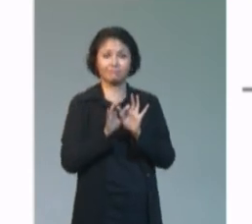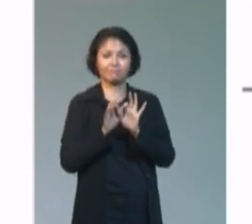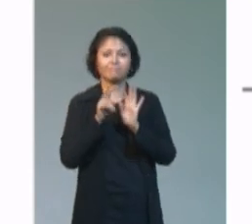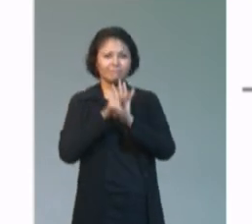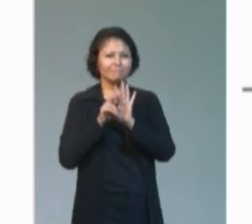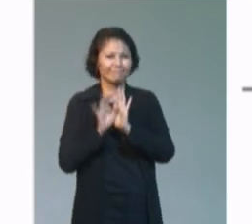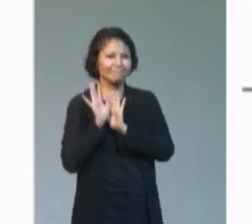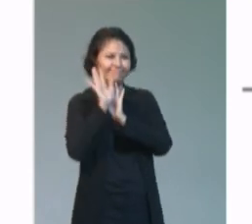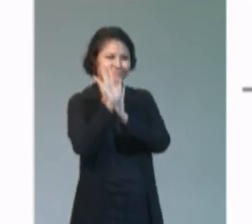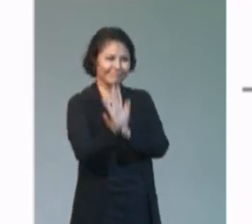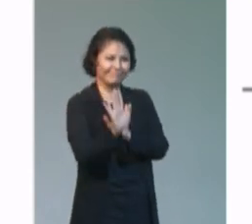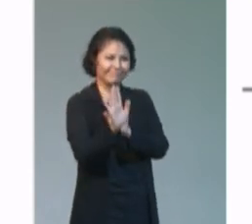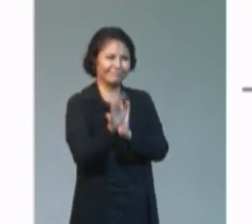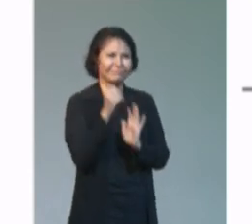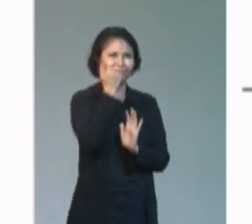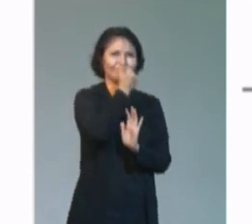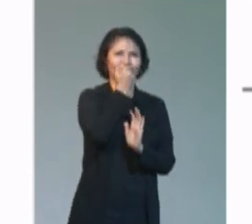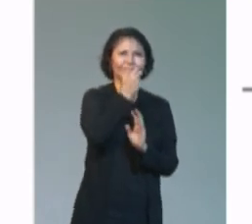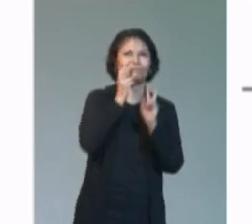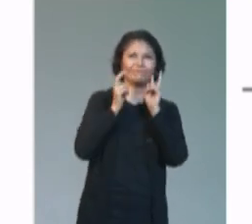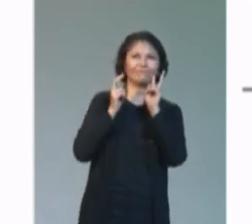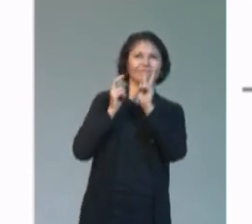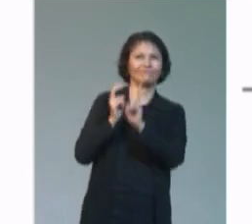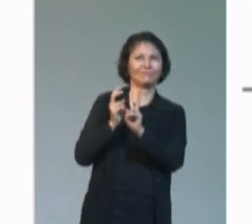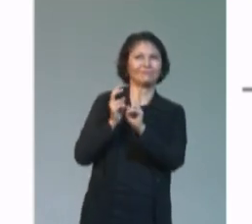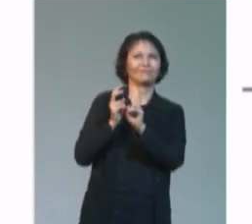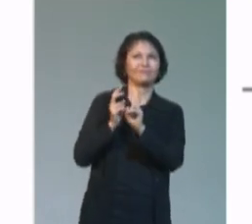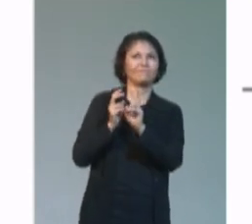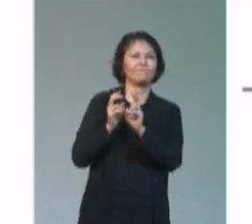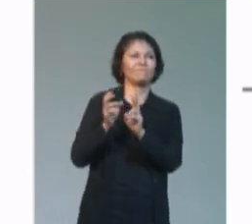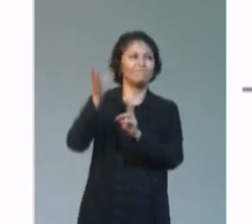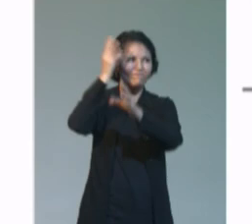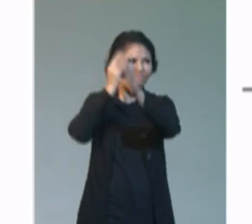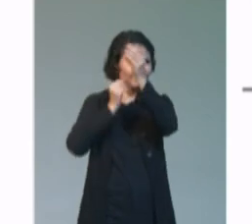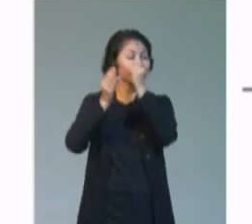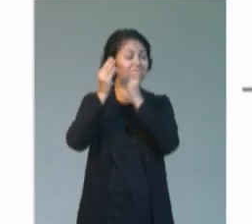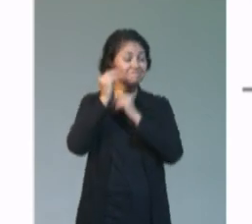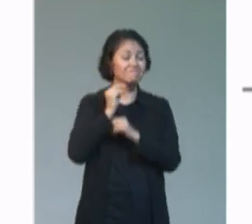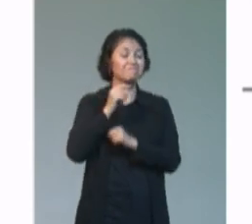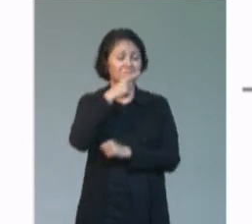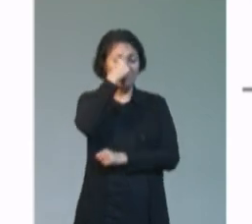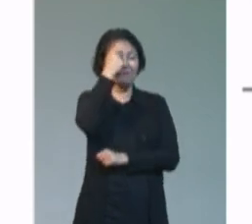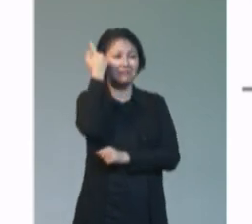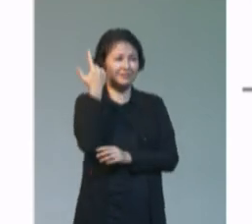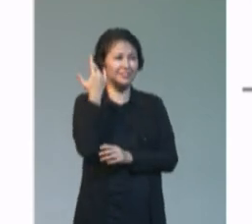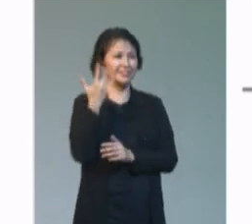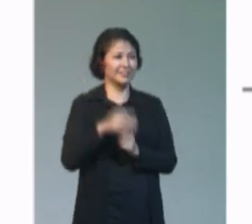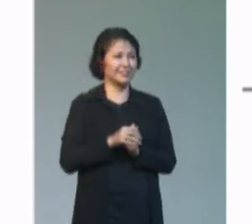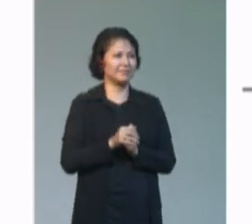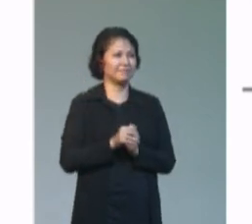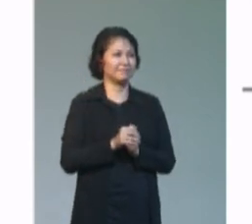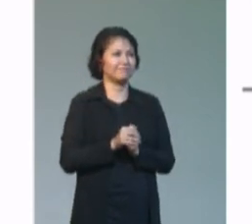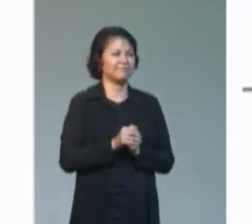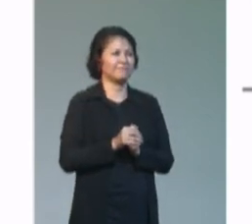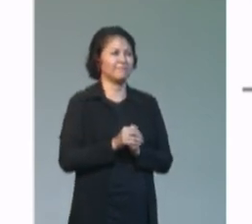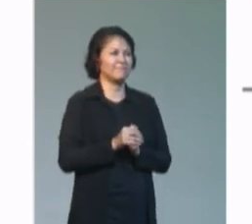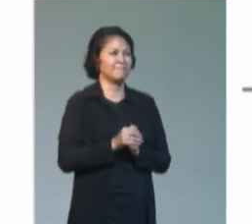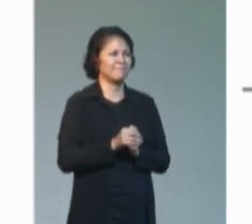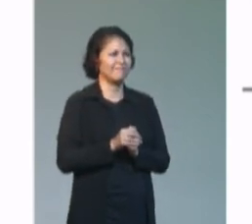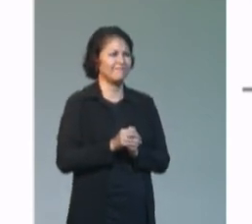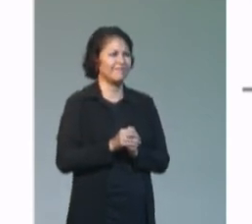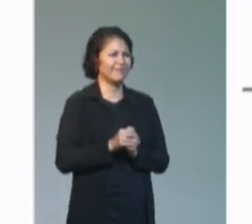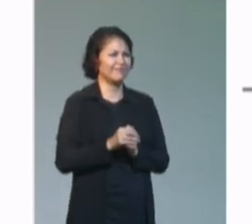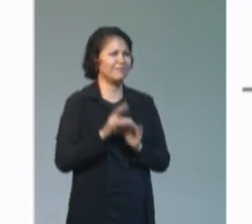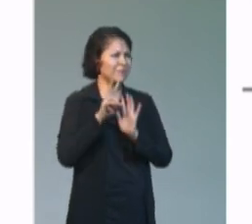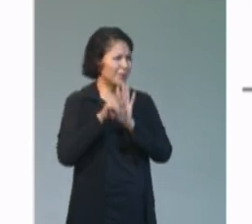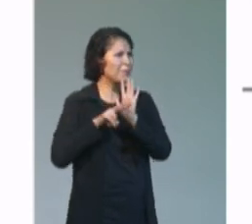o de crear vamos a llamar los contenidos para la formación virtual es más en mucho en muchas formas